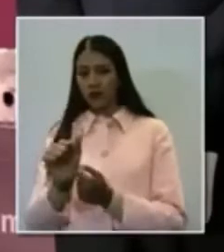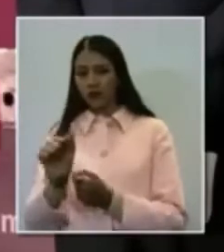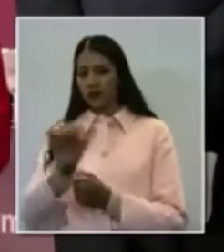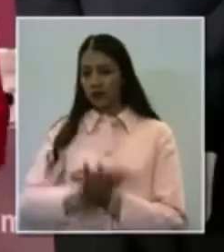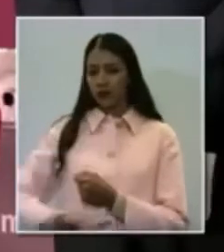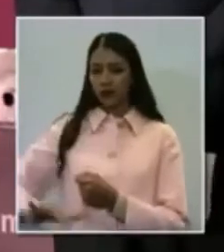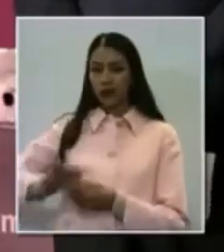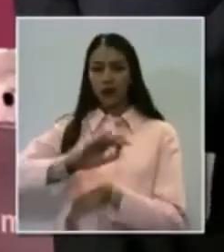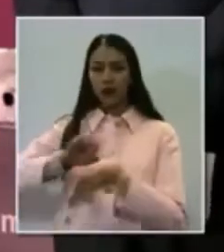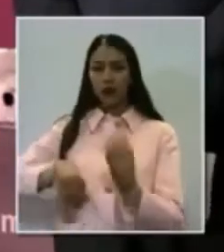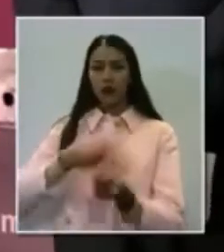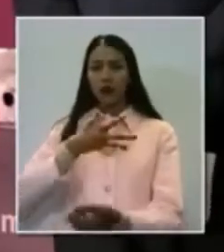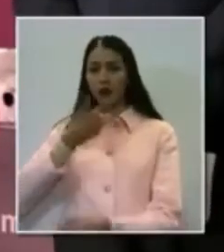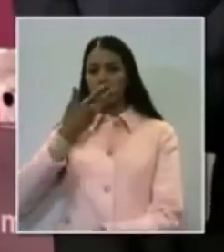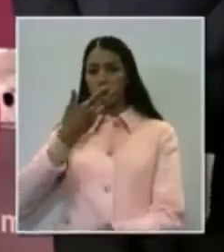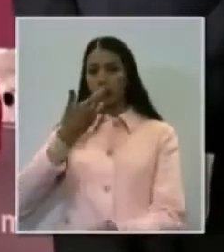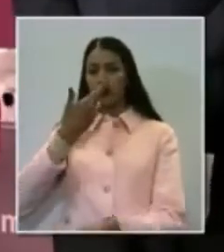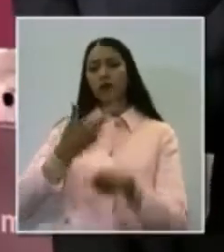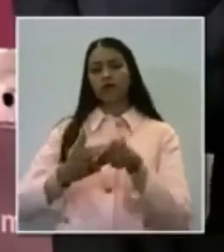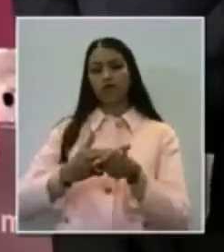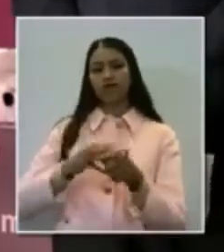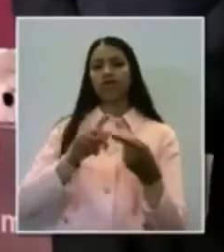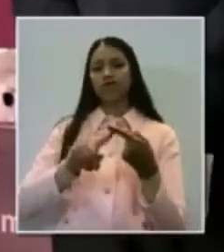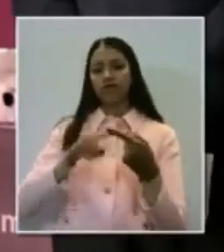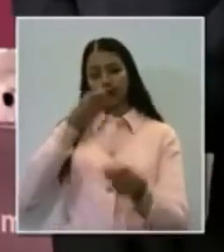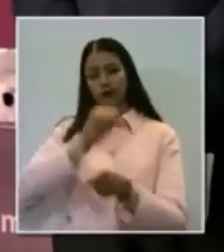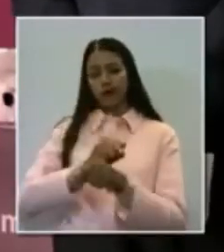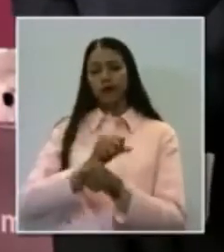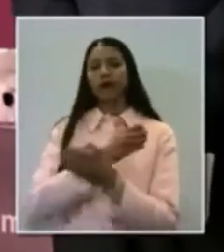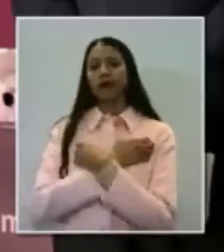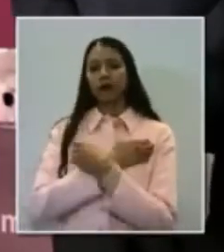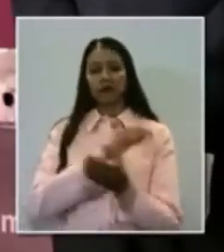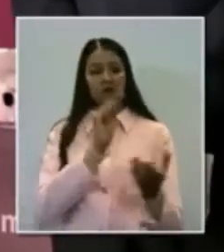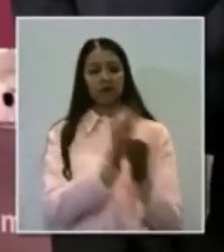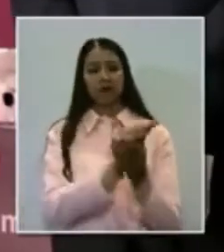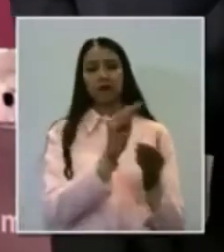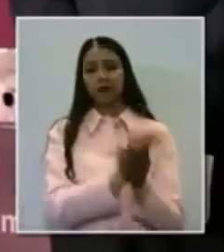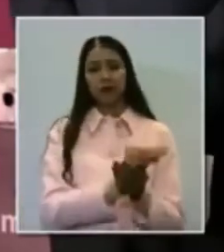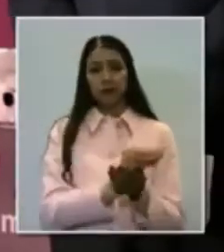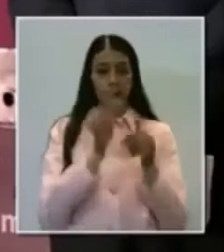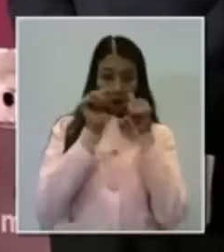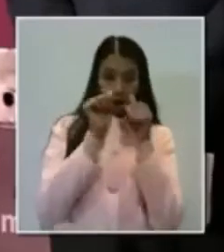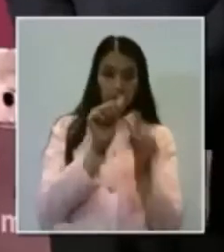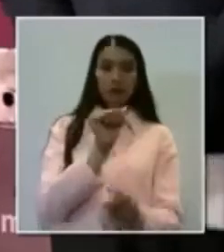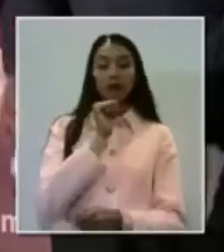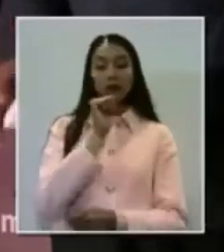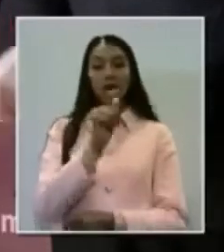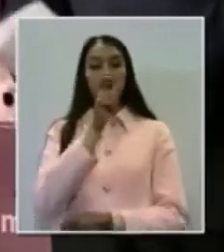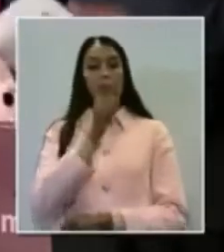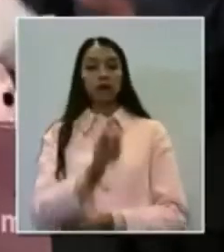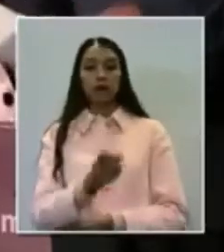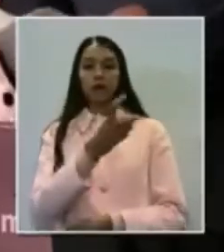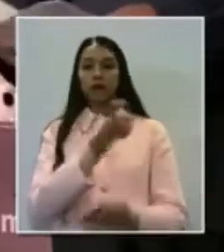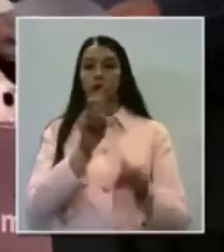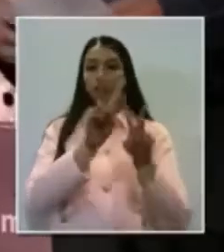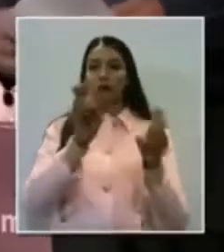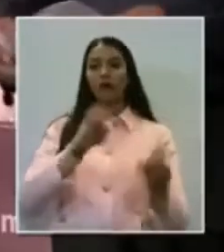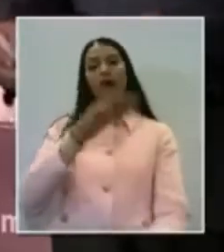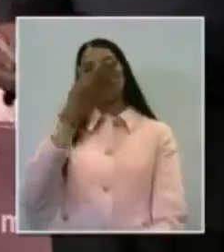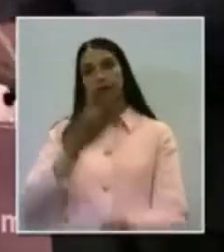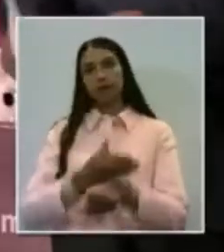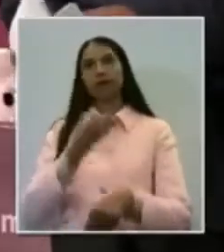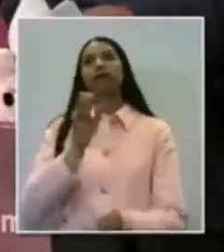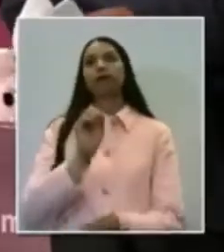responsabilidad en la Secretaría de Educación. Así es que la omisión, pues lógicamente es una cuestión que es